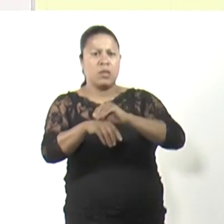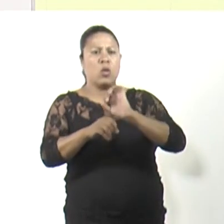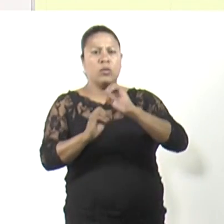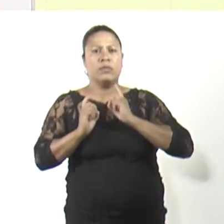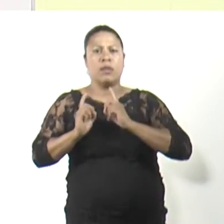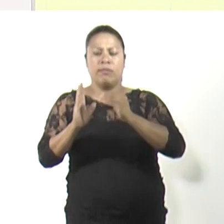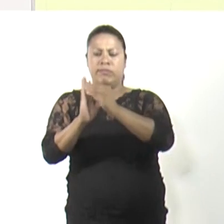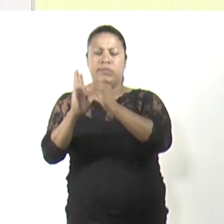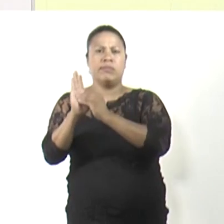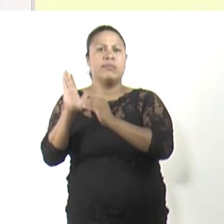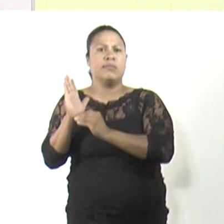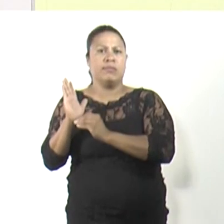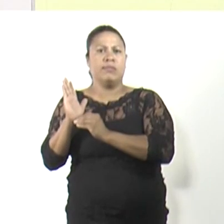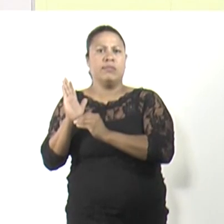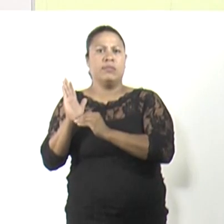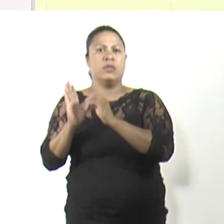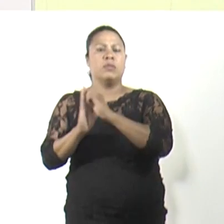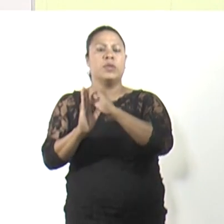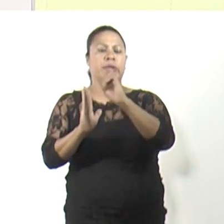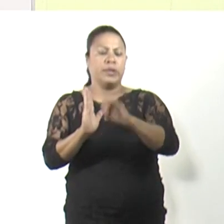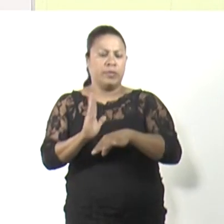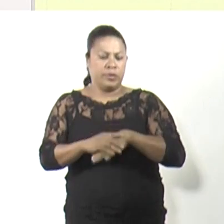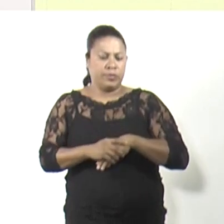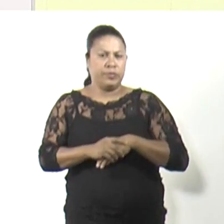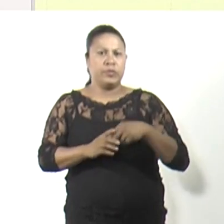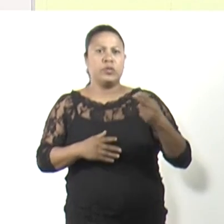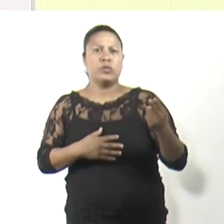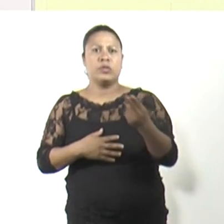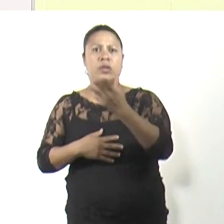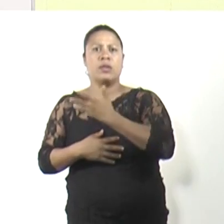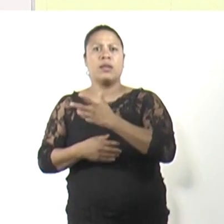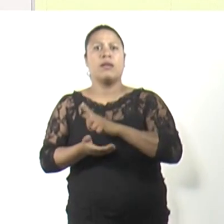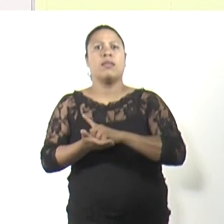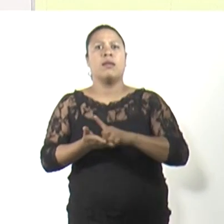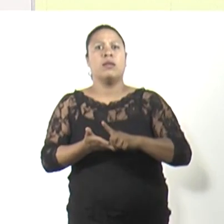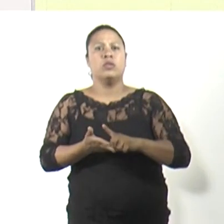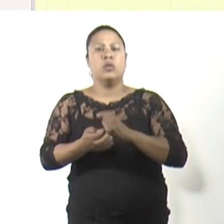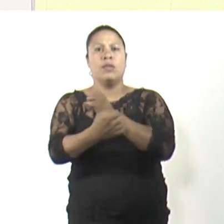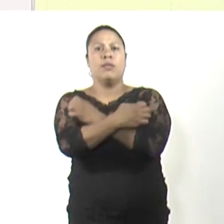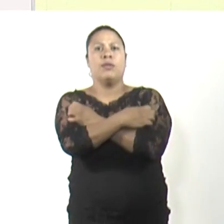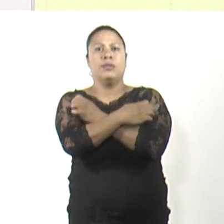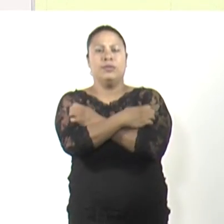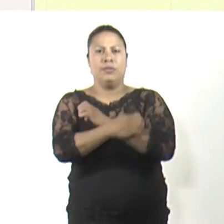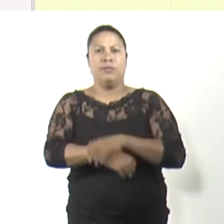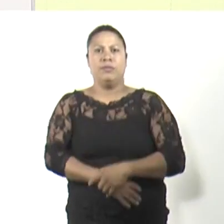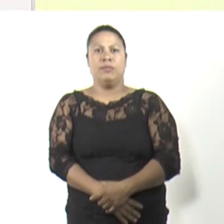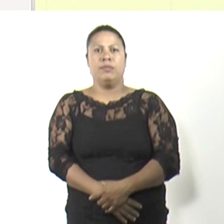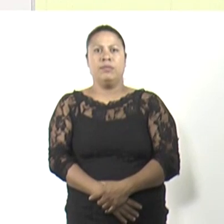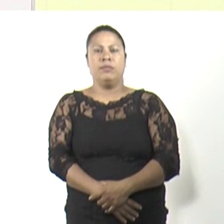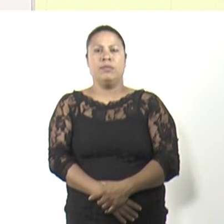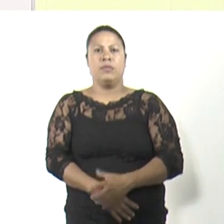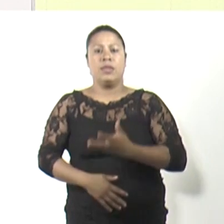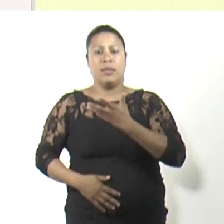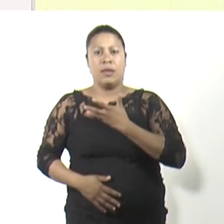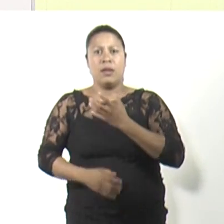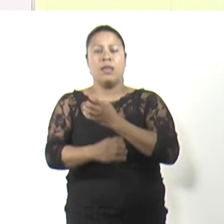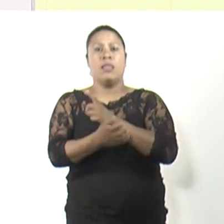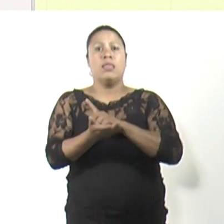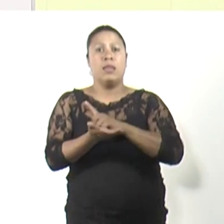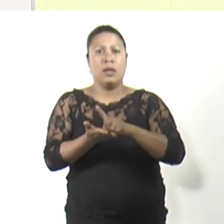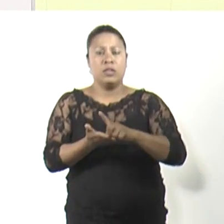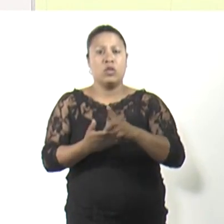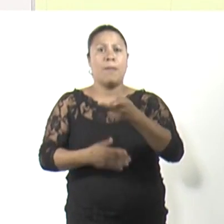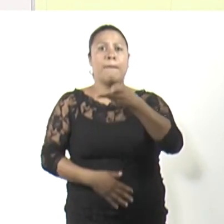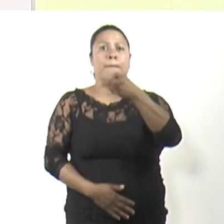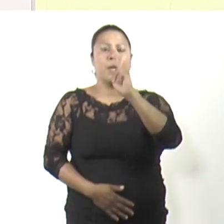establece. Por ejemplo, ustedes tienen derecho a la educación, es un derecho humano.